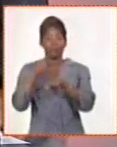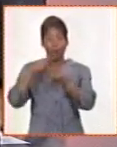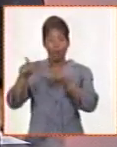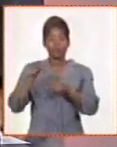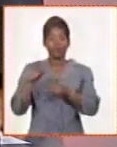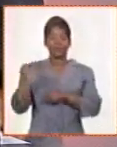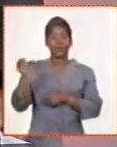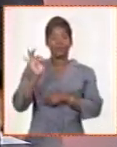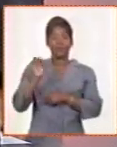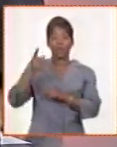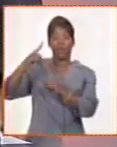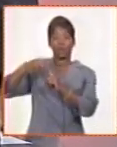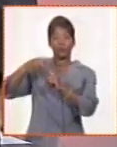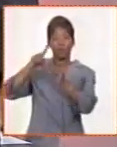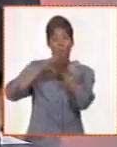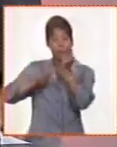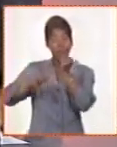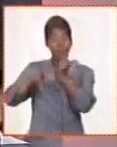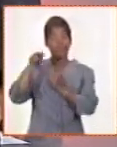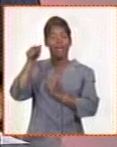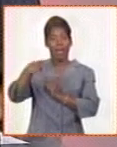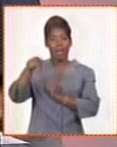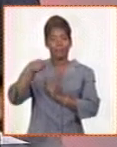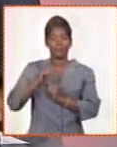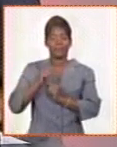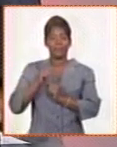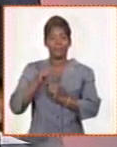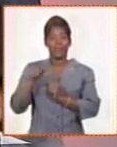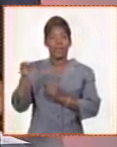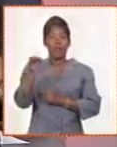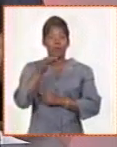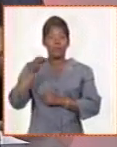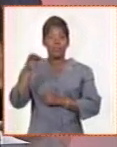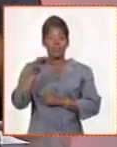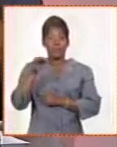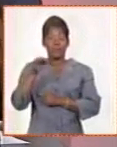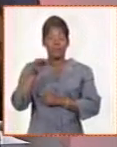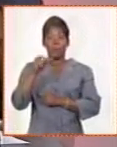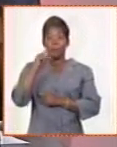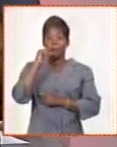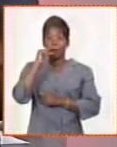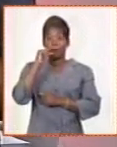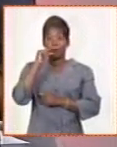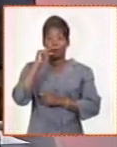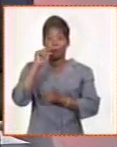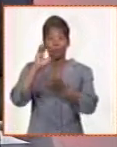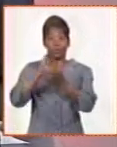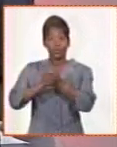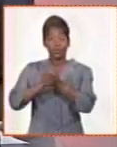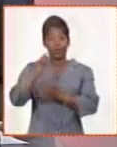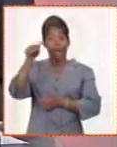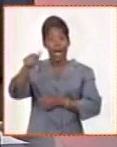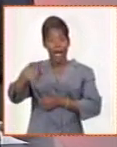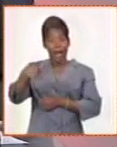municipio de Bartolomé Mazó, una gira tremenda ahí en la otra provincia. Eso nos pasa mucho, pero